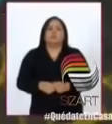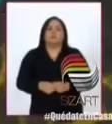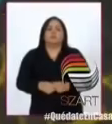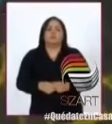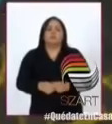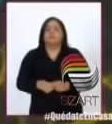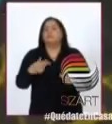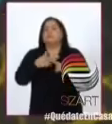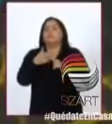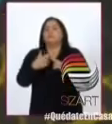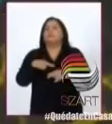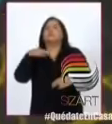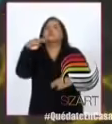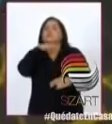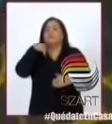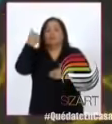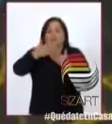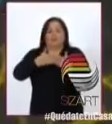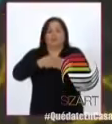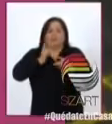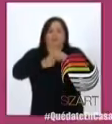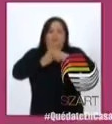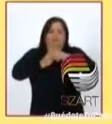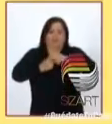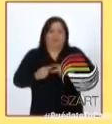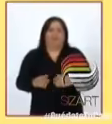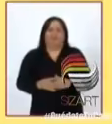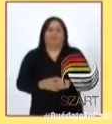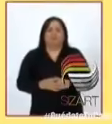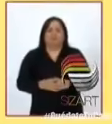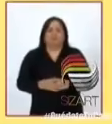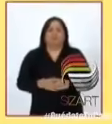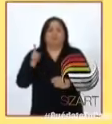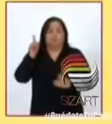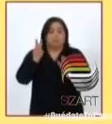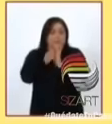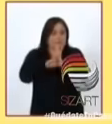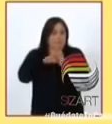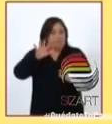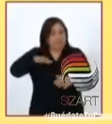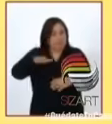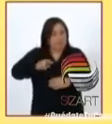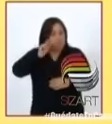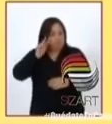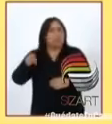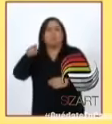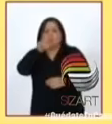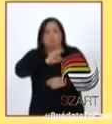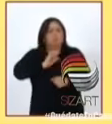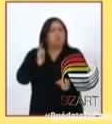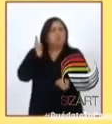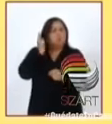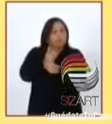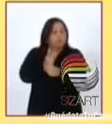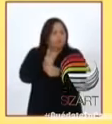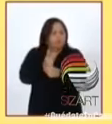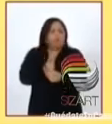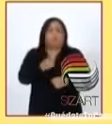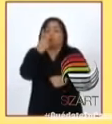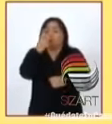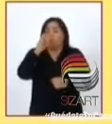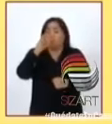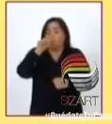Hasta la próxima en el blog de las matemáticas. En el video que acaban de ver, pudieron darse cuenta de que una